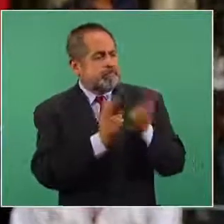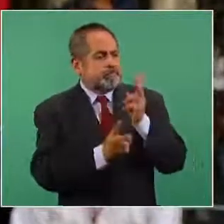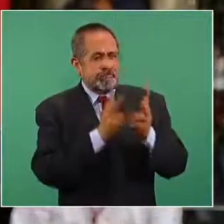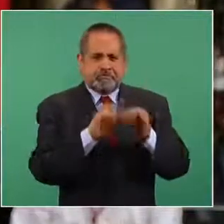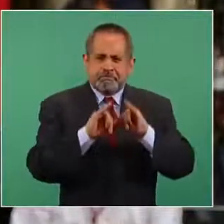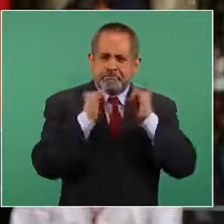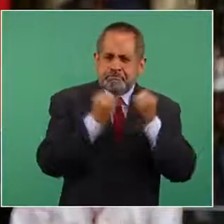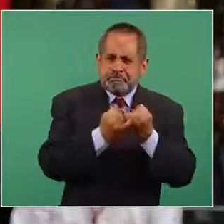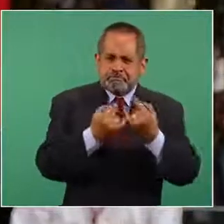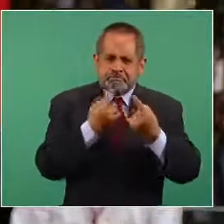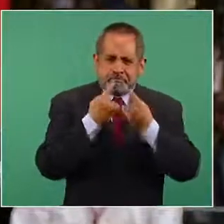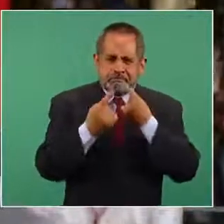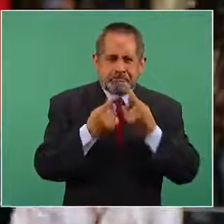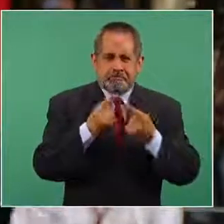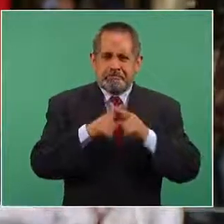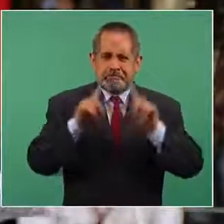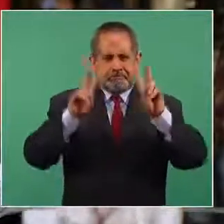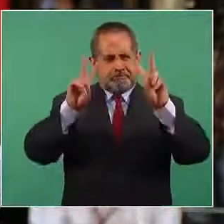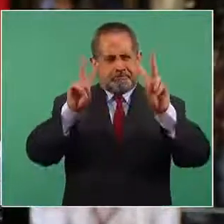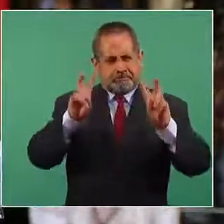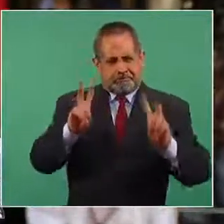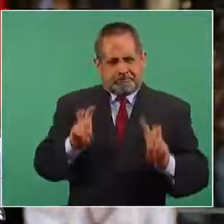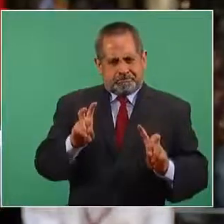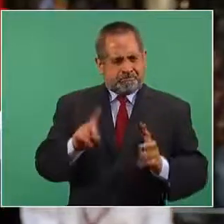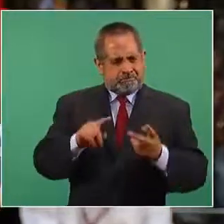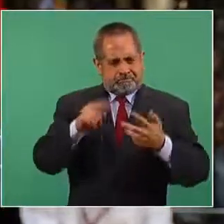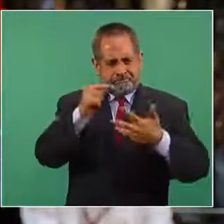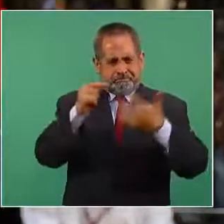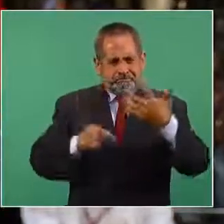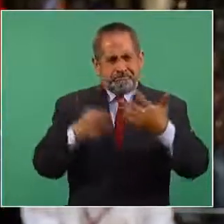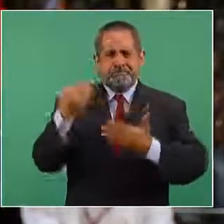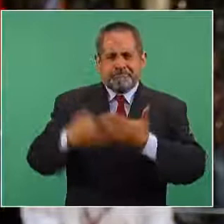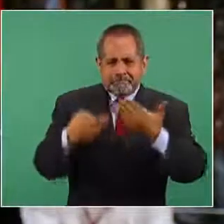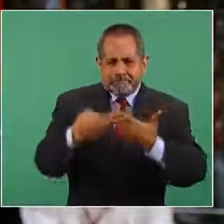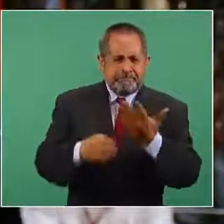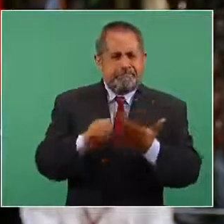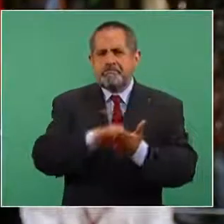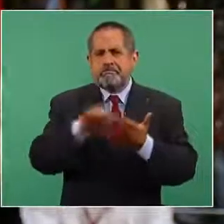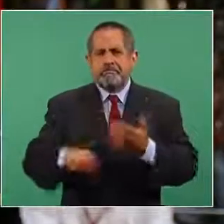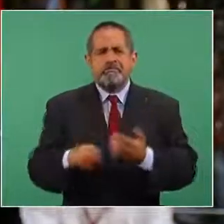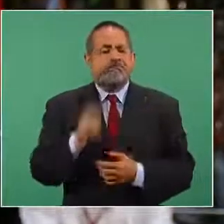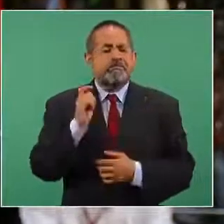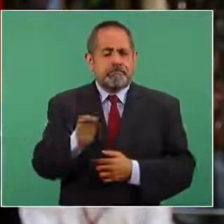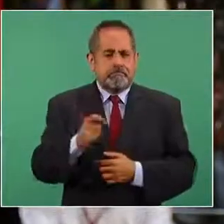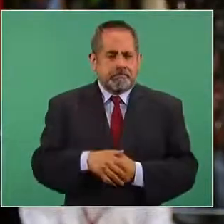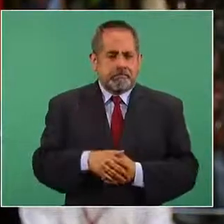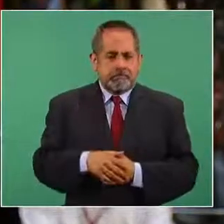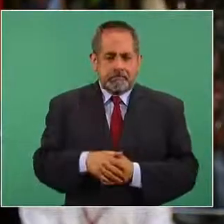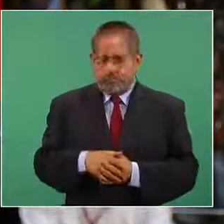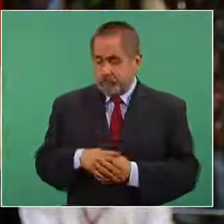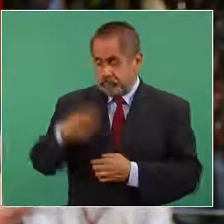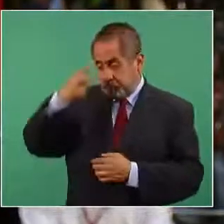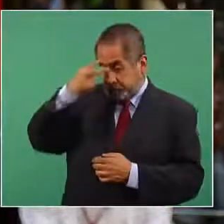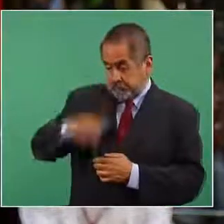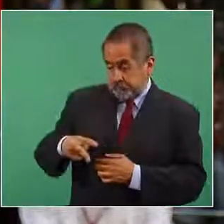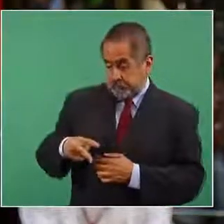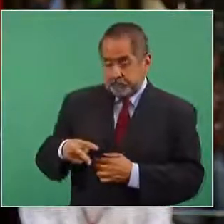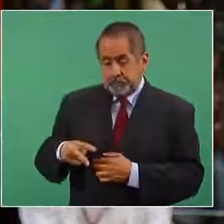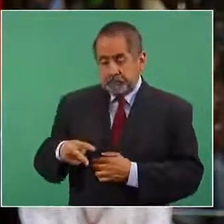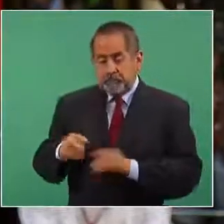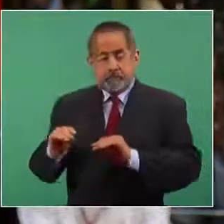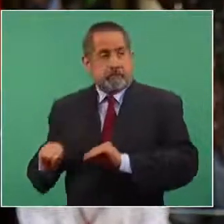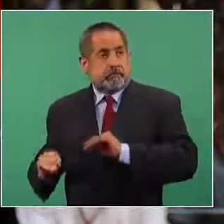hay unos temas que son pendientes, presidente, entre ellos la legalización de los mexicanos que mandan el